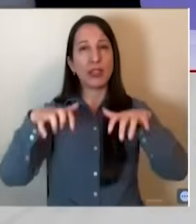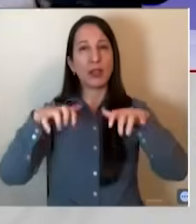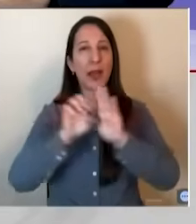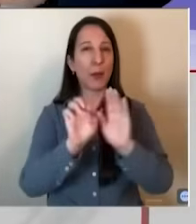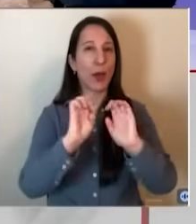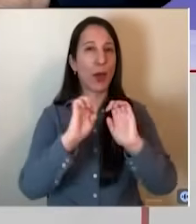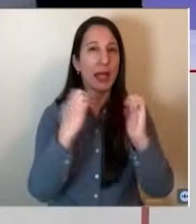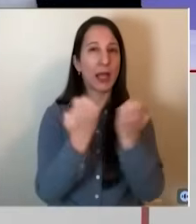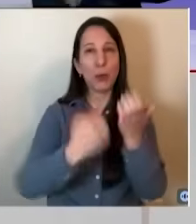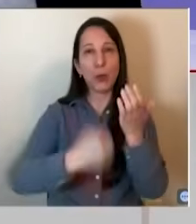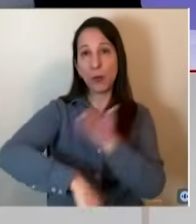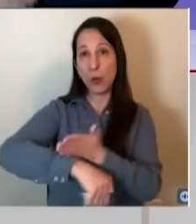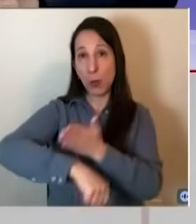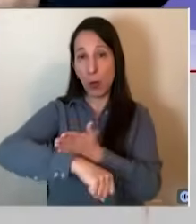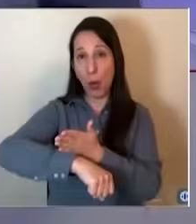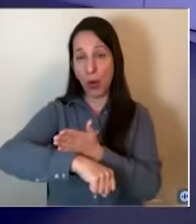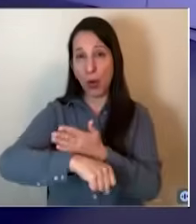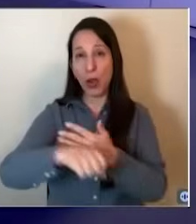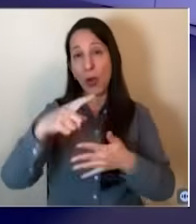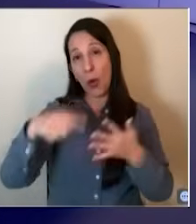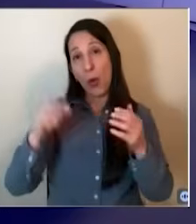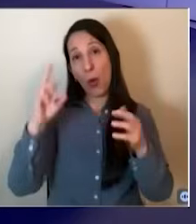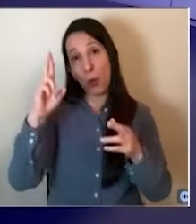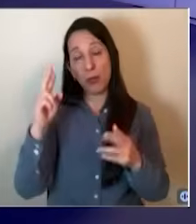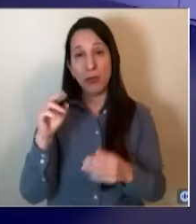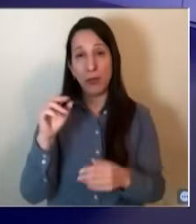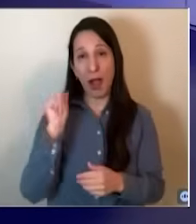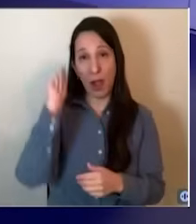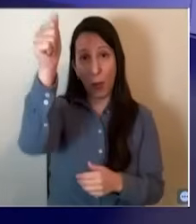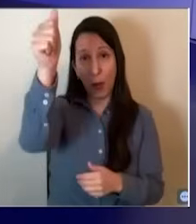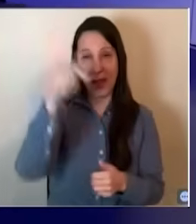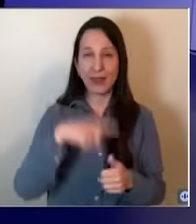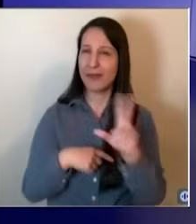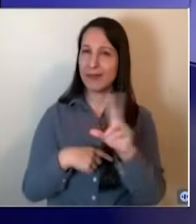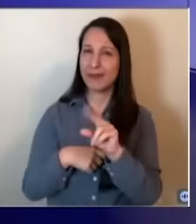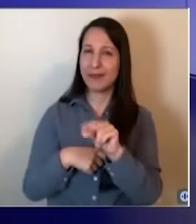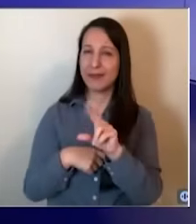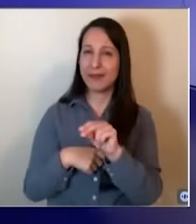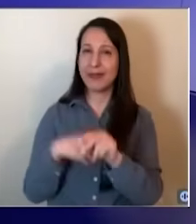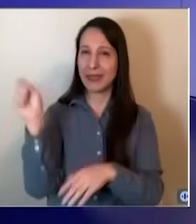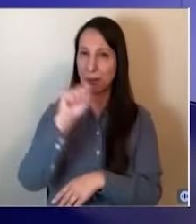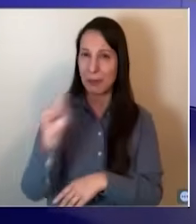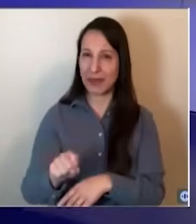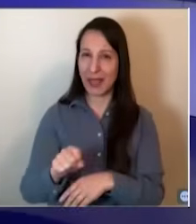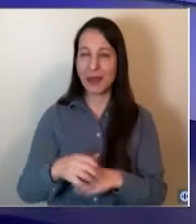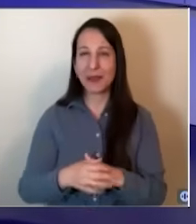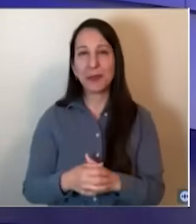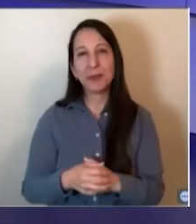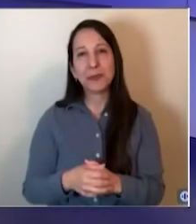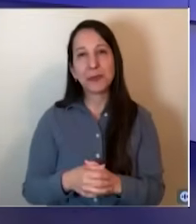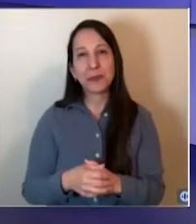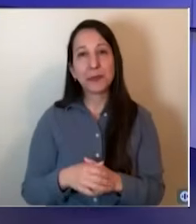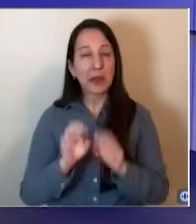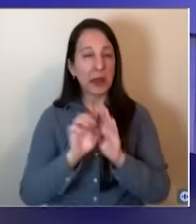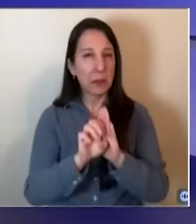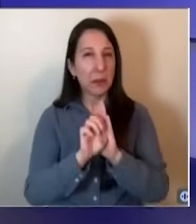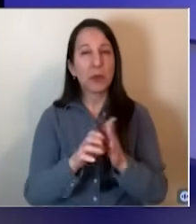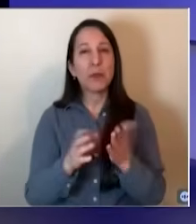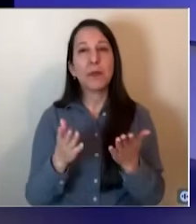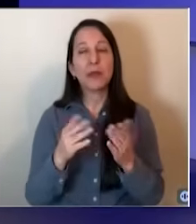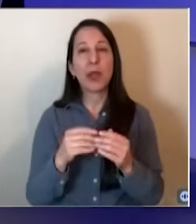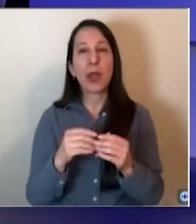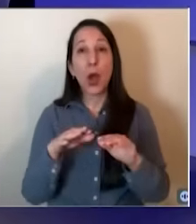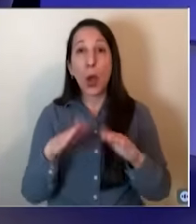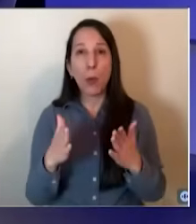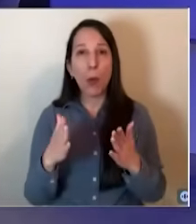me encantaría que fuera la liga, pero bueno, no. Partamos de eso. El instrumento adecuado es